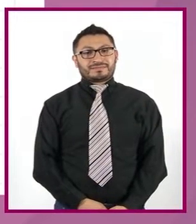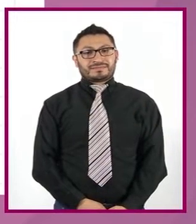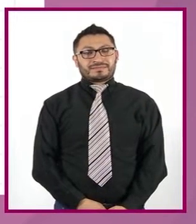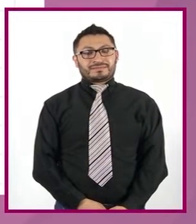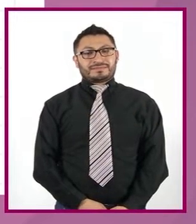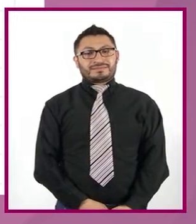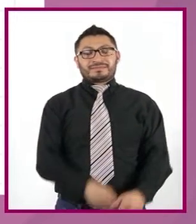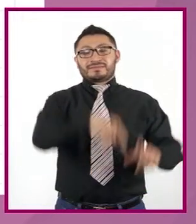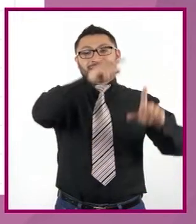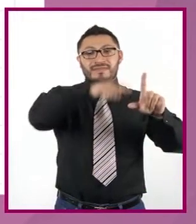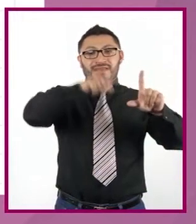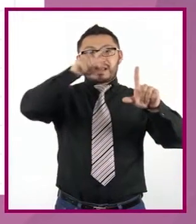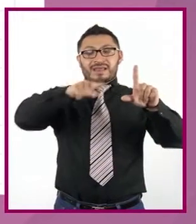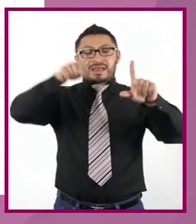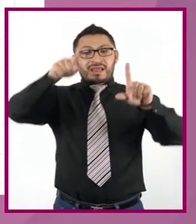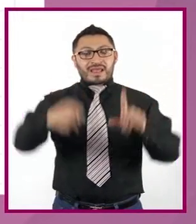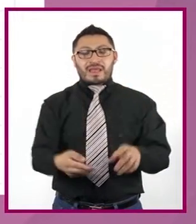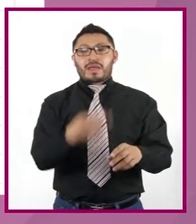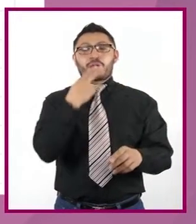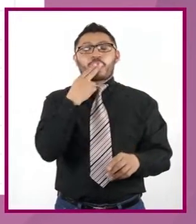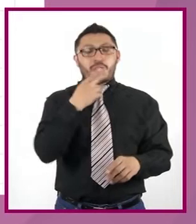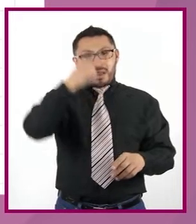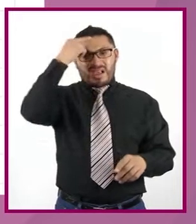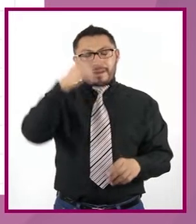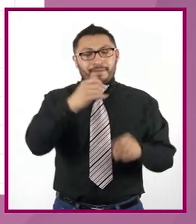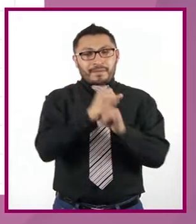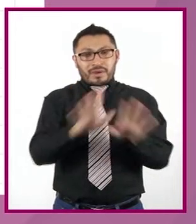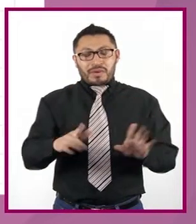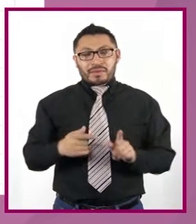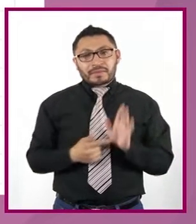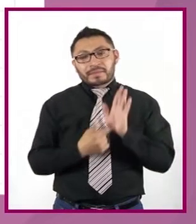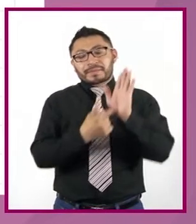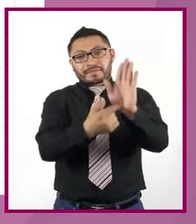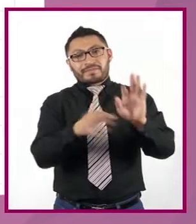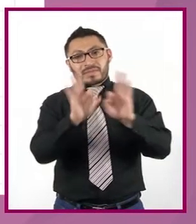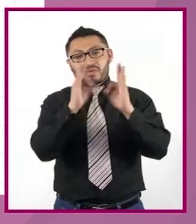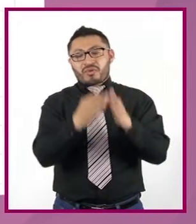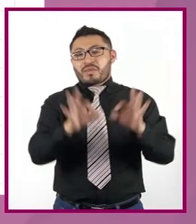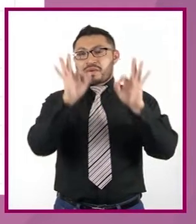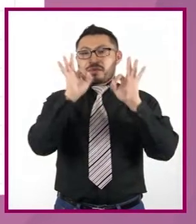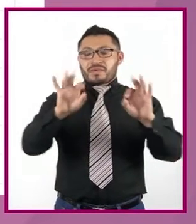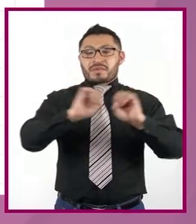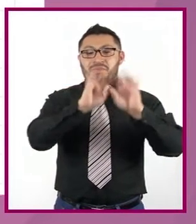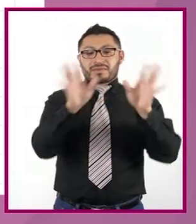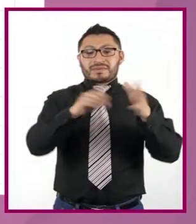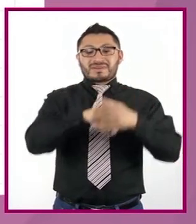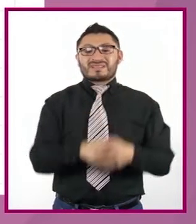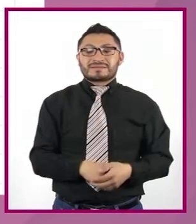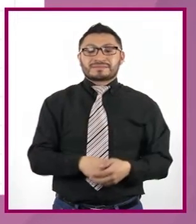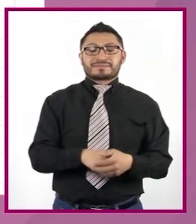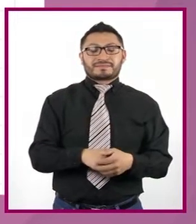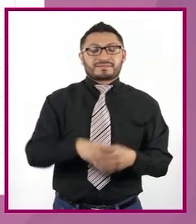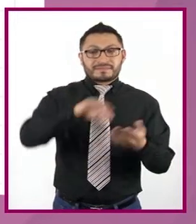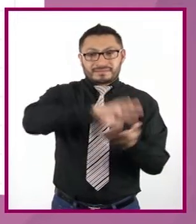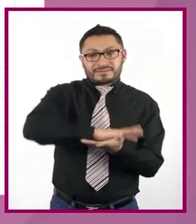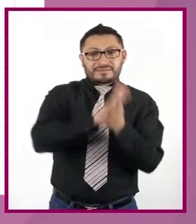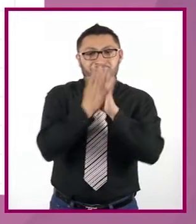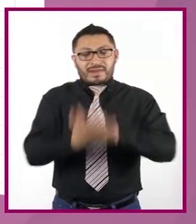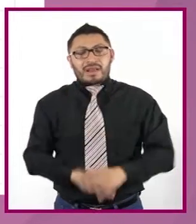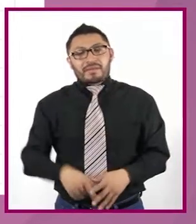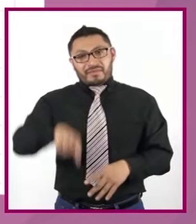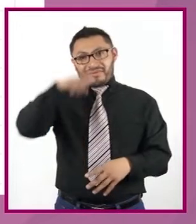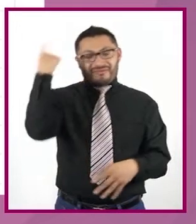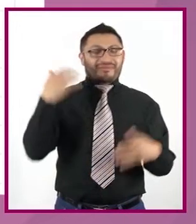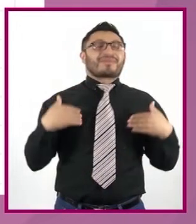Las gráficas son útiles para mostrar datos de una manera ágil y clara, lo que los vuelve más sencillos